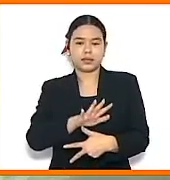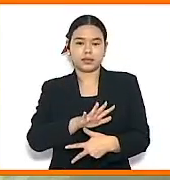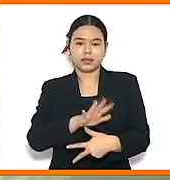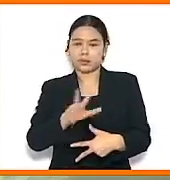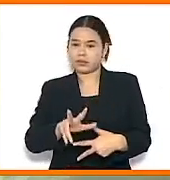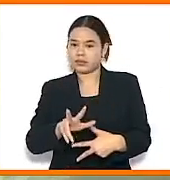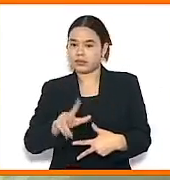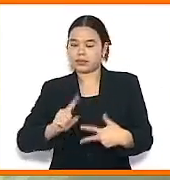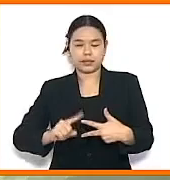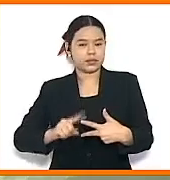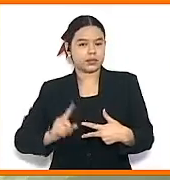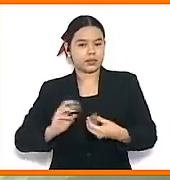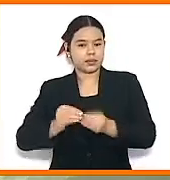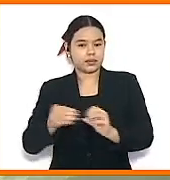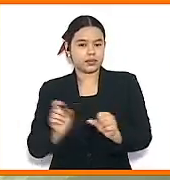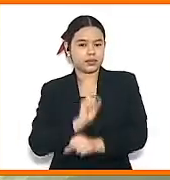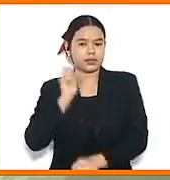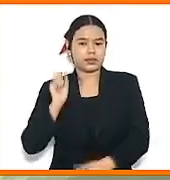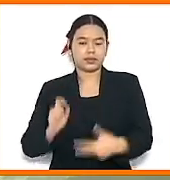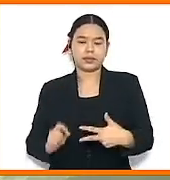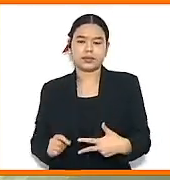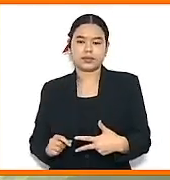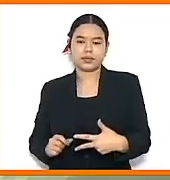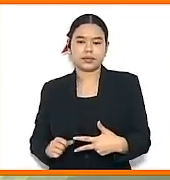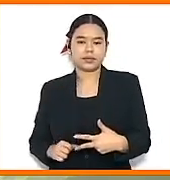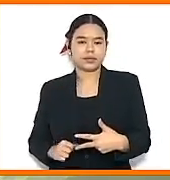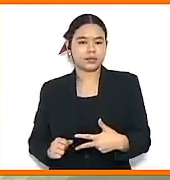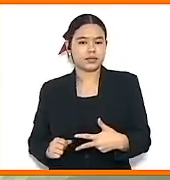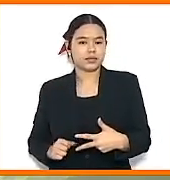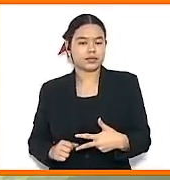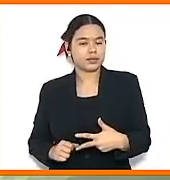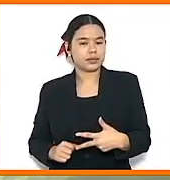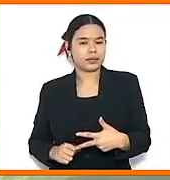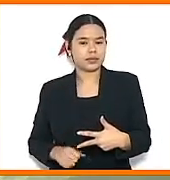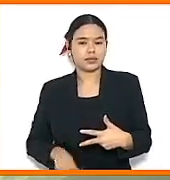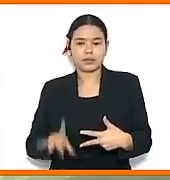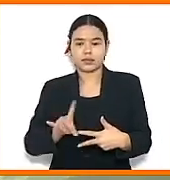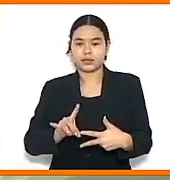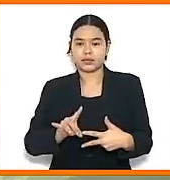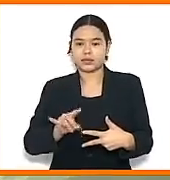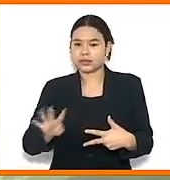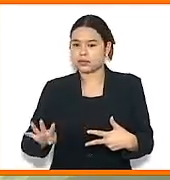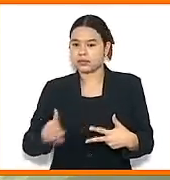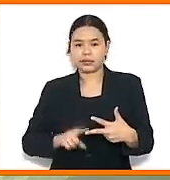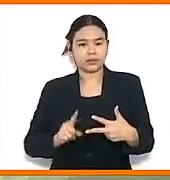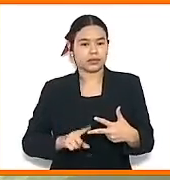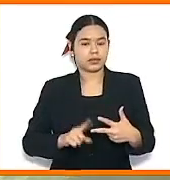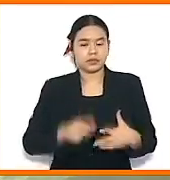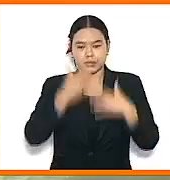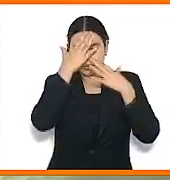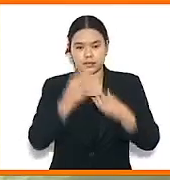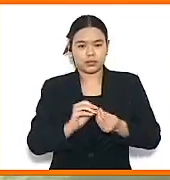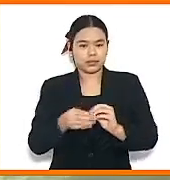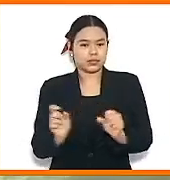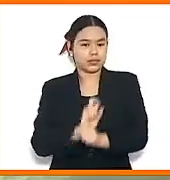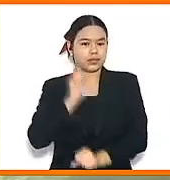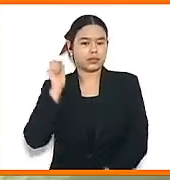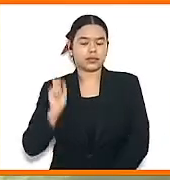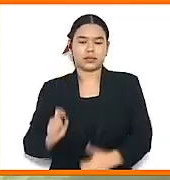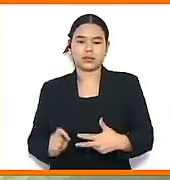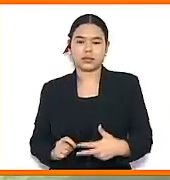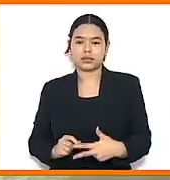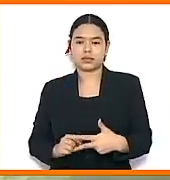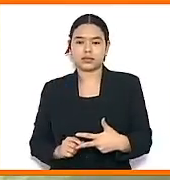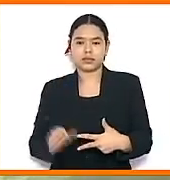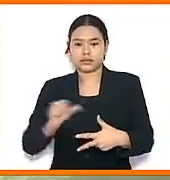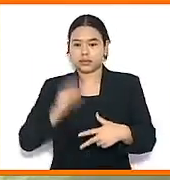53, segundo número favorecido, este es el 84, tercer y decisivo número afortunado